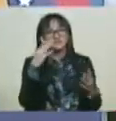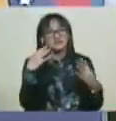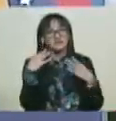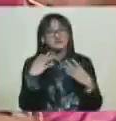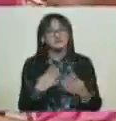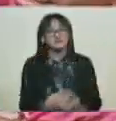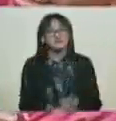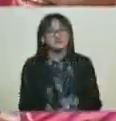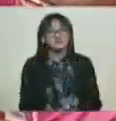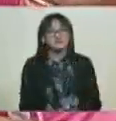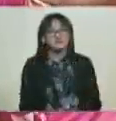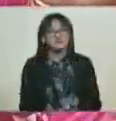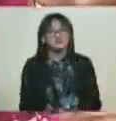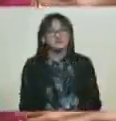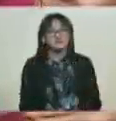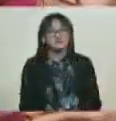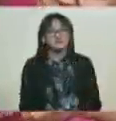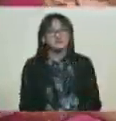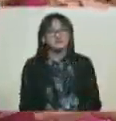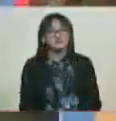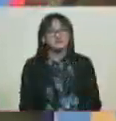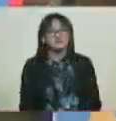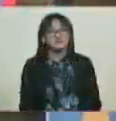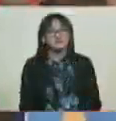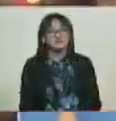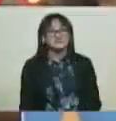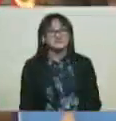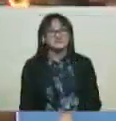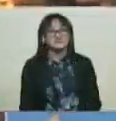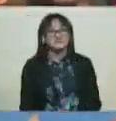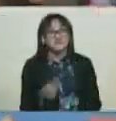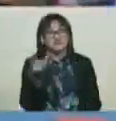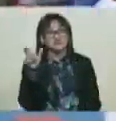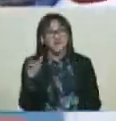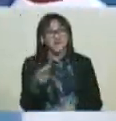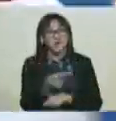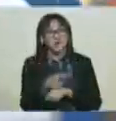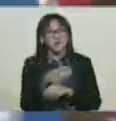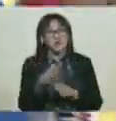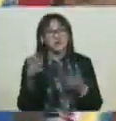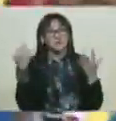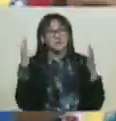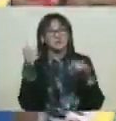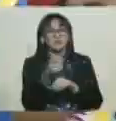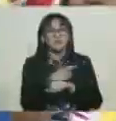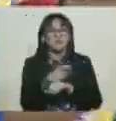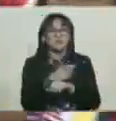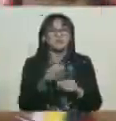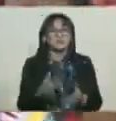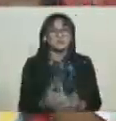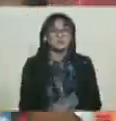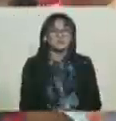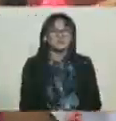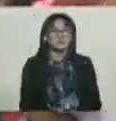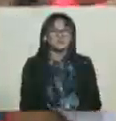soy yo mi hija no mire a este muchacho que es un gran gobernador un gran aplauso este gobernador